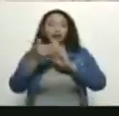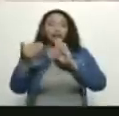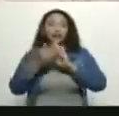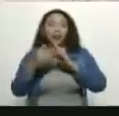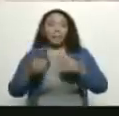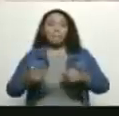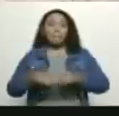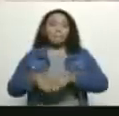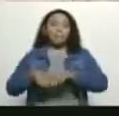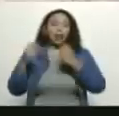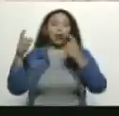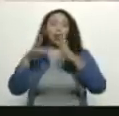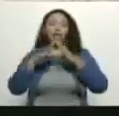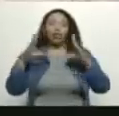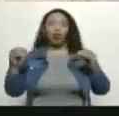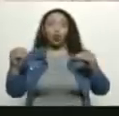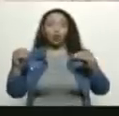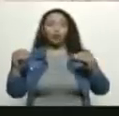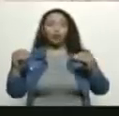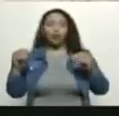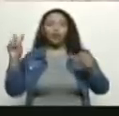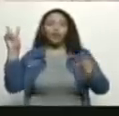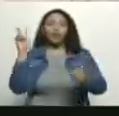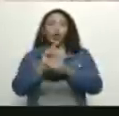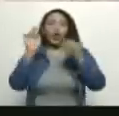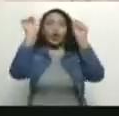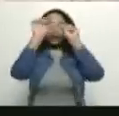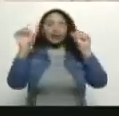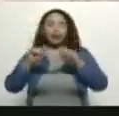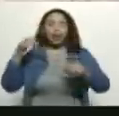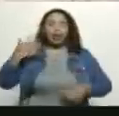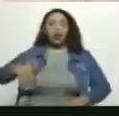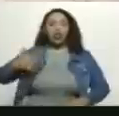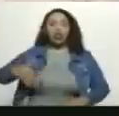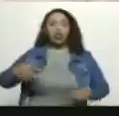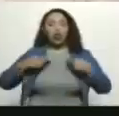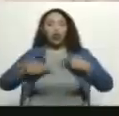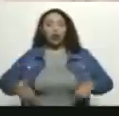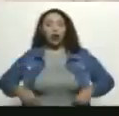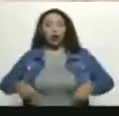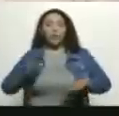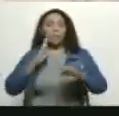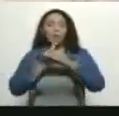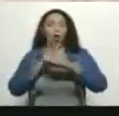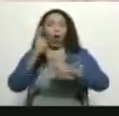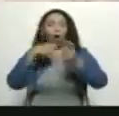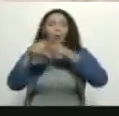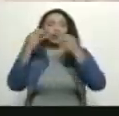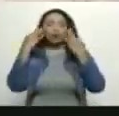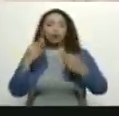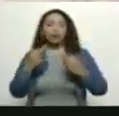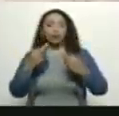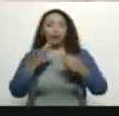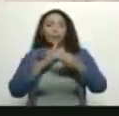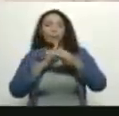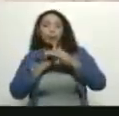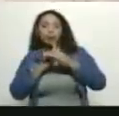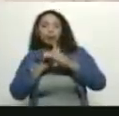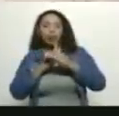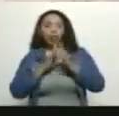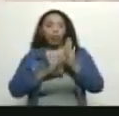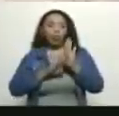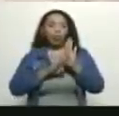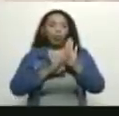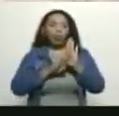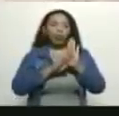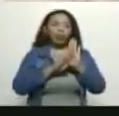perjudican a todos, violan sistemáticamente los derechos humanos, impiden el comercio justo, obstaculizan el desenvolvimiento y